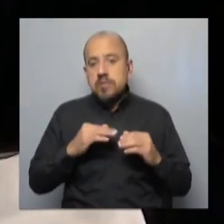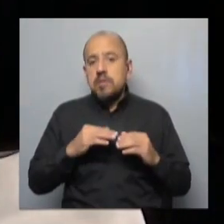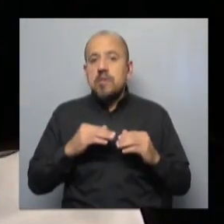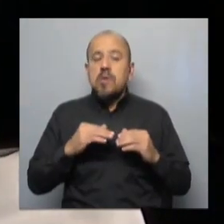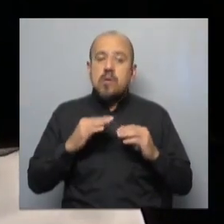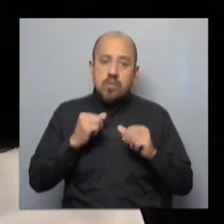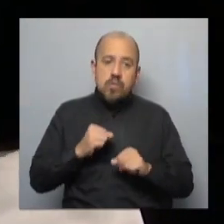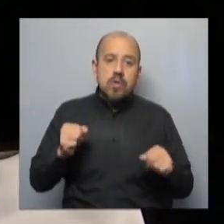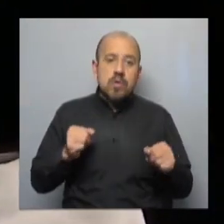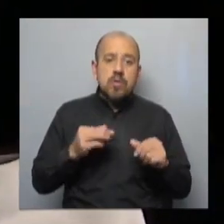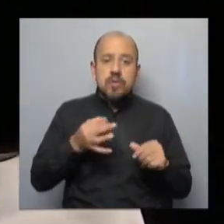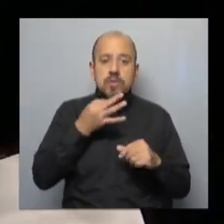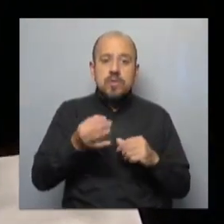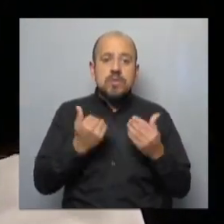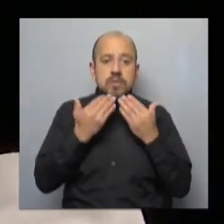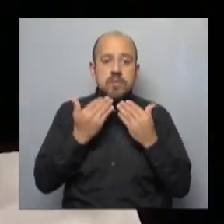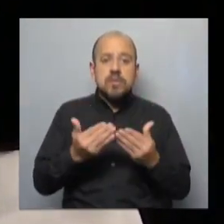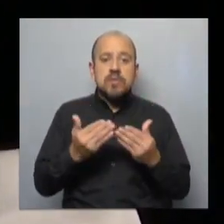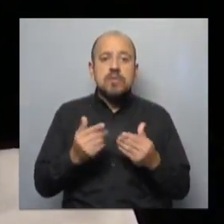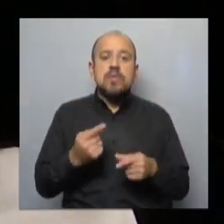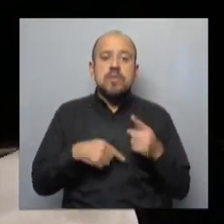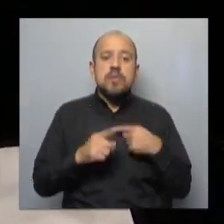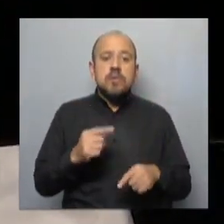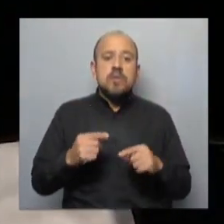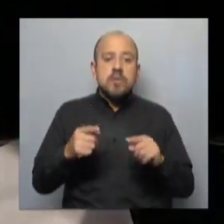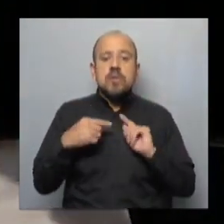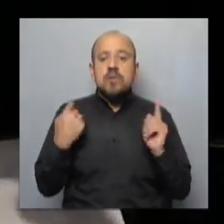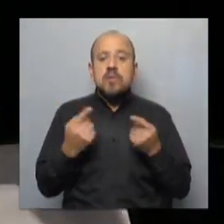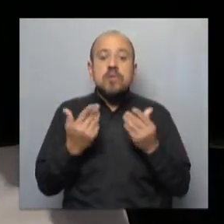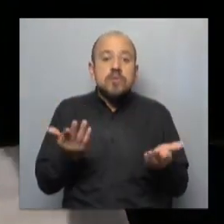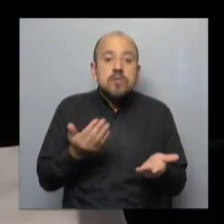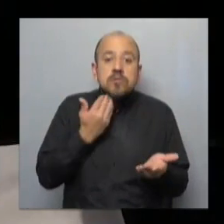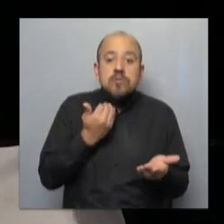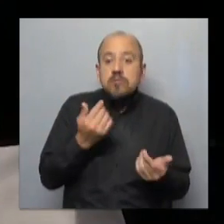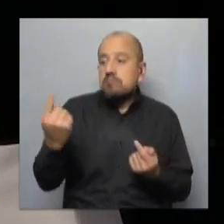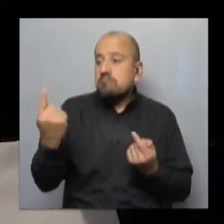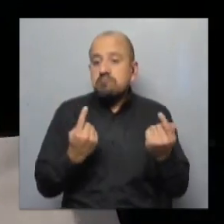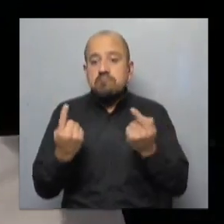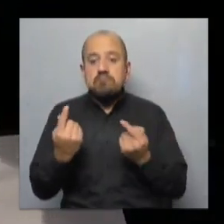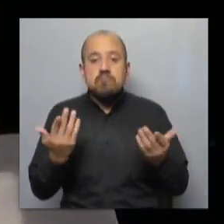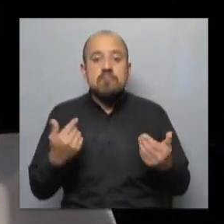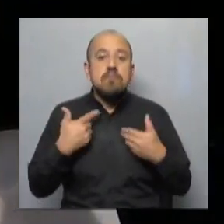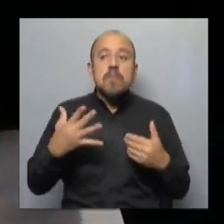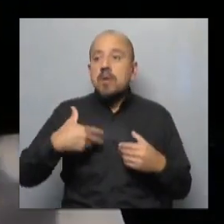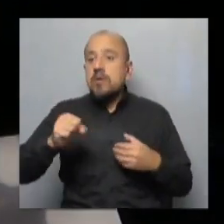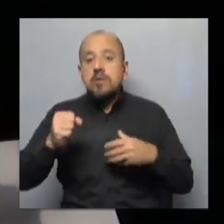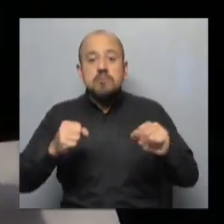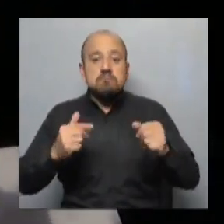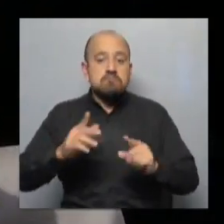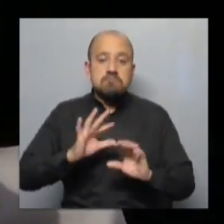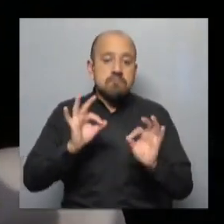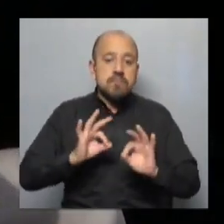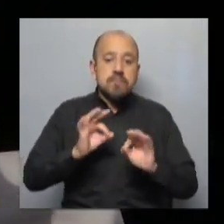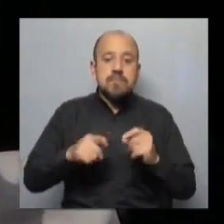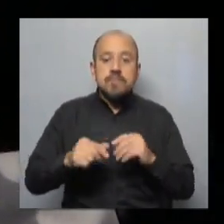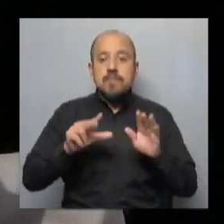decir otra cosa que nada más que gracias pero el resto no nadie se nos ha personas así nos han dicho si nos han trasladado lo único que nos